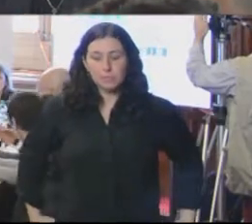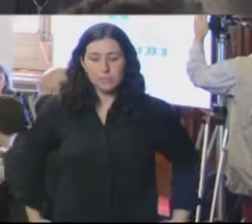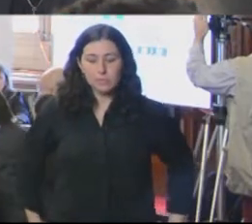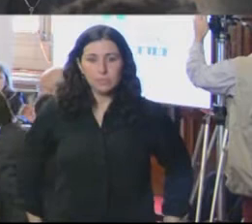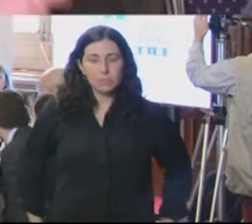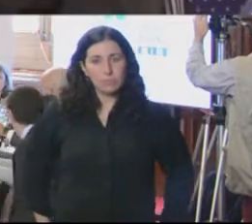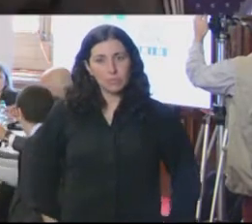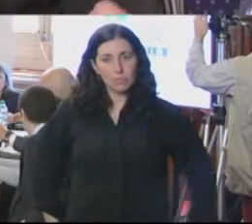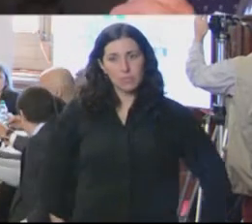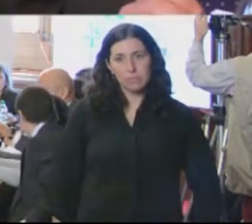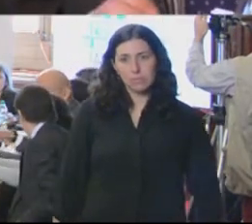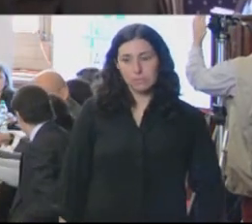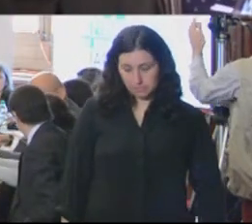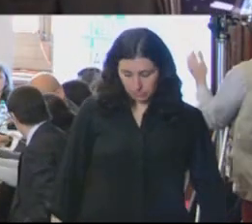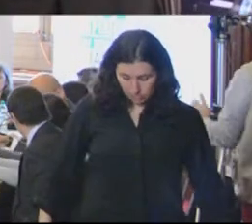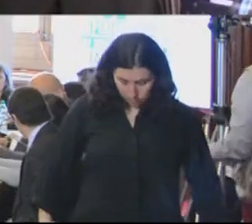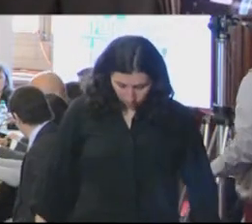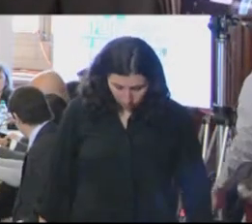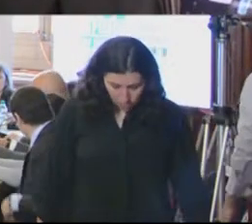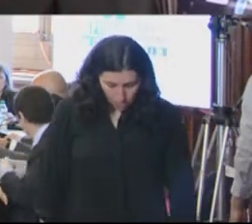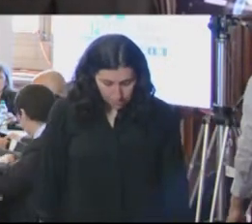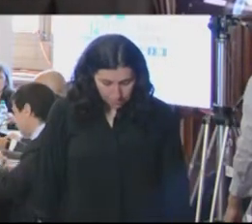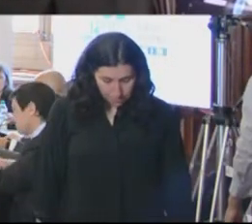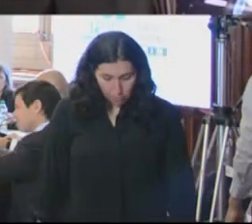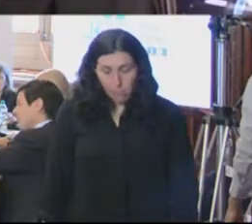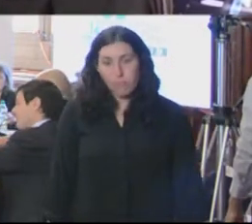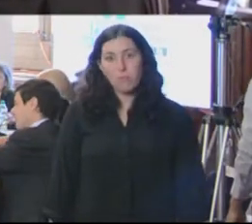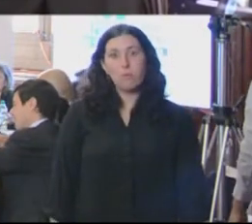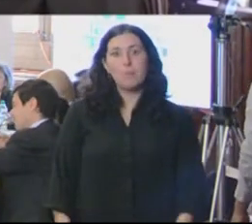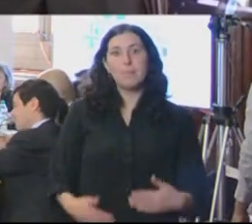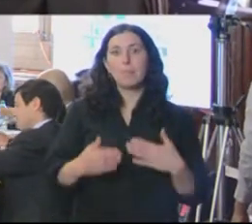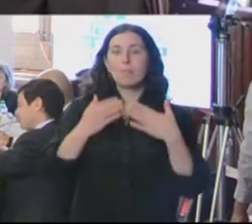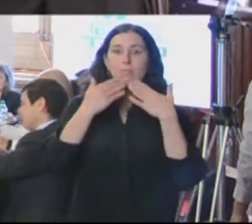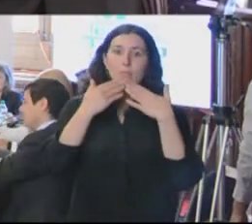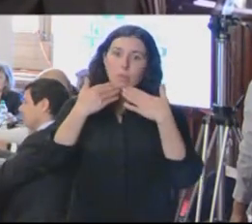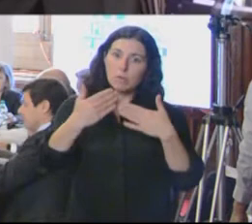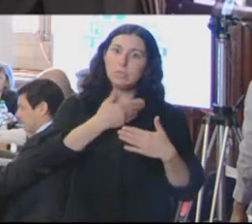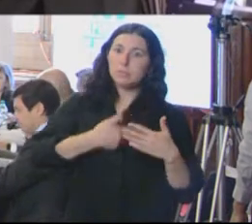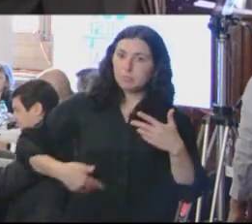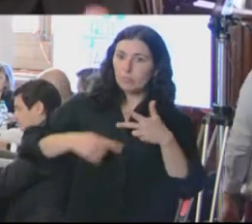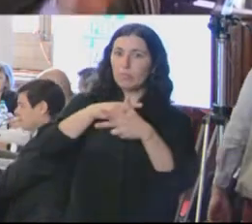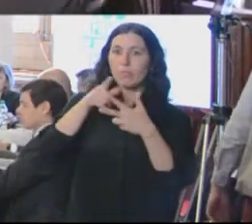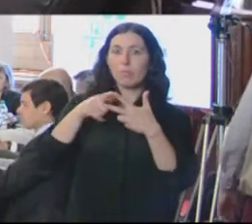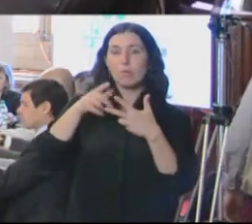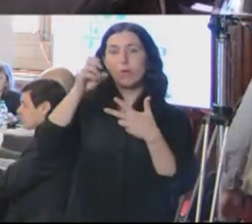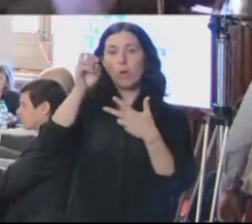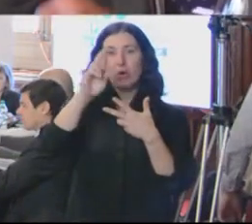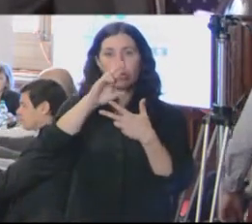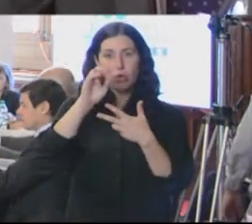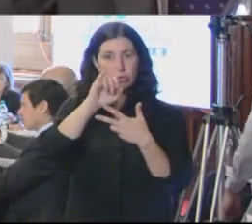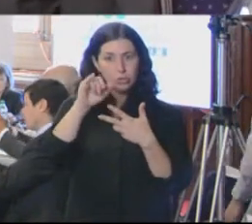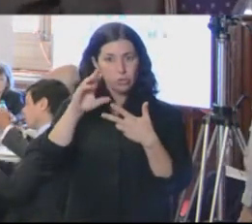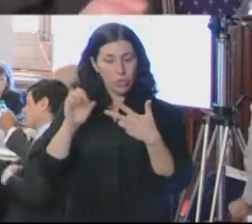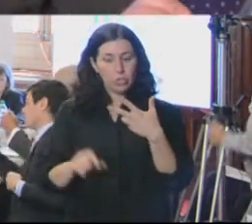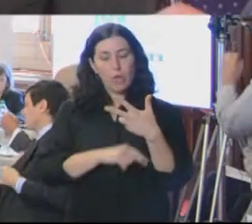Gracias. Señora presidenta, señor comisionado y relator de Colombia, Jesús Orozco, secretaria